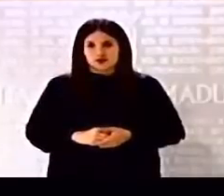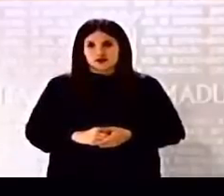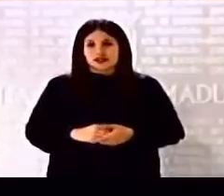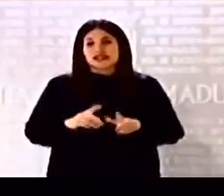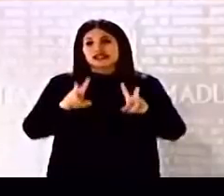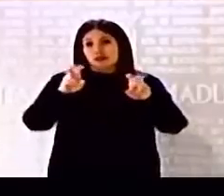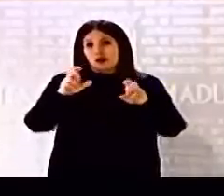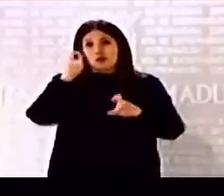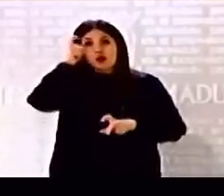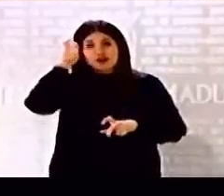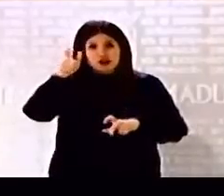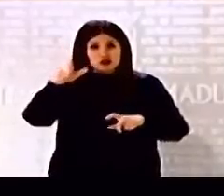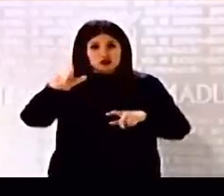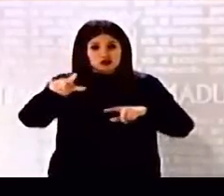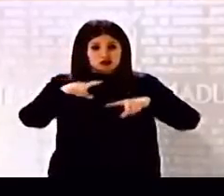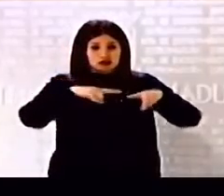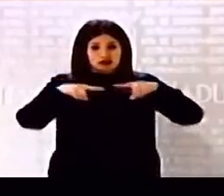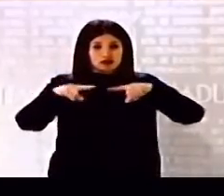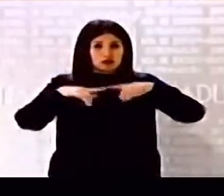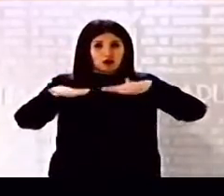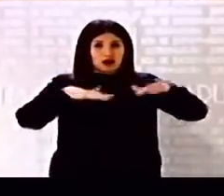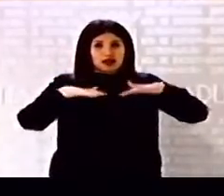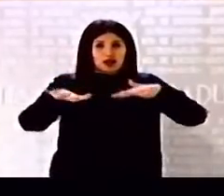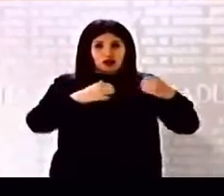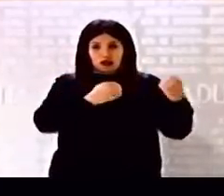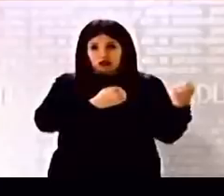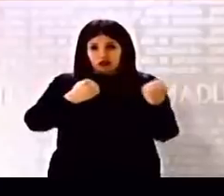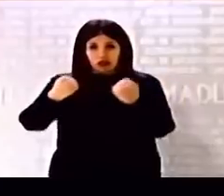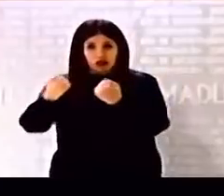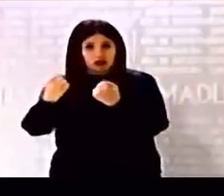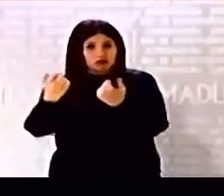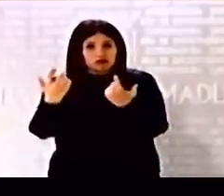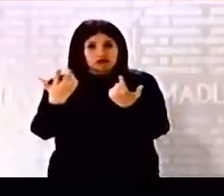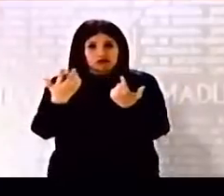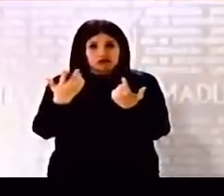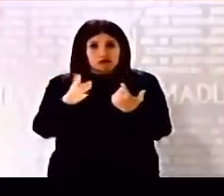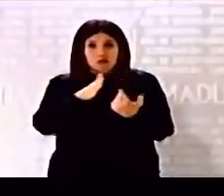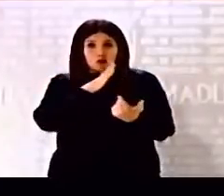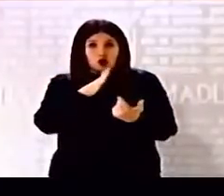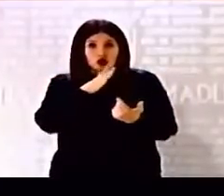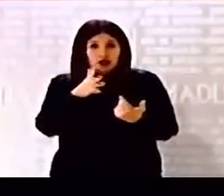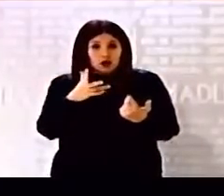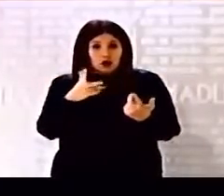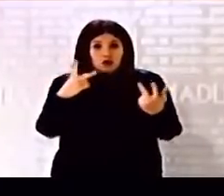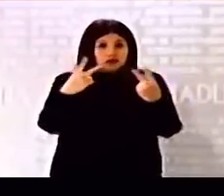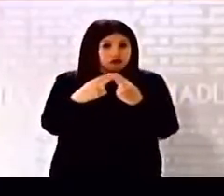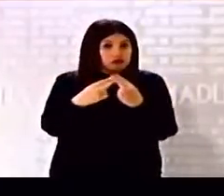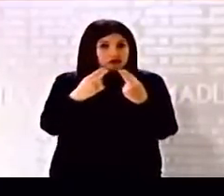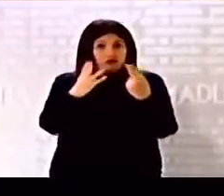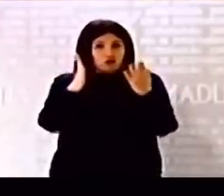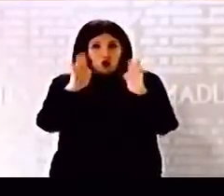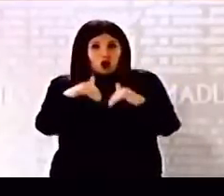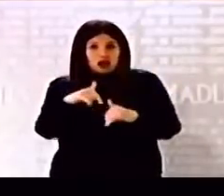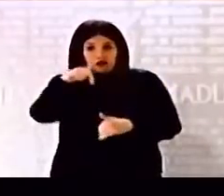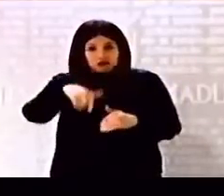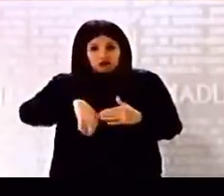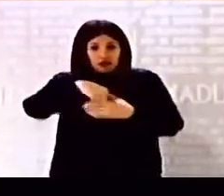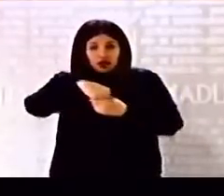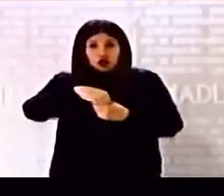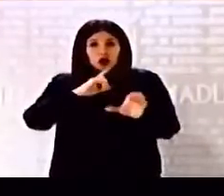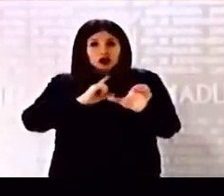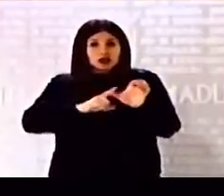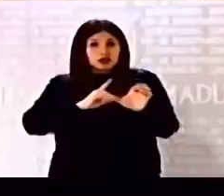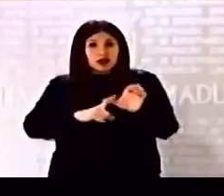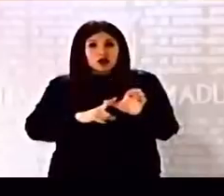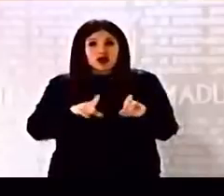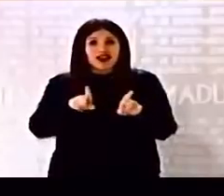Circulación entre municipios. No hay ninguna razón de salud pública en este momento en la Comunidad Autónoma de Extremadura para que